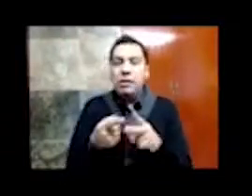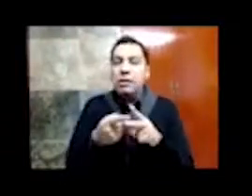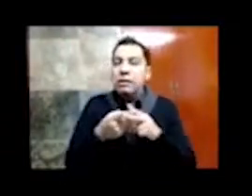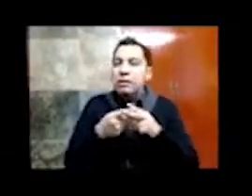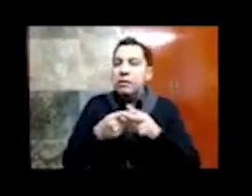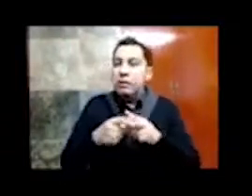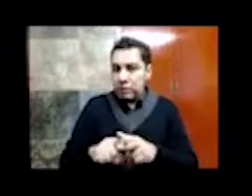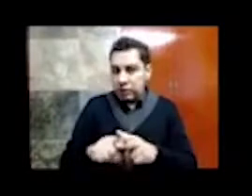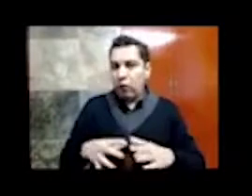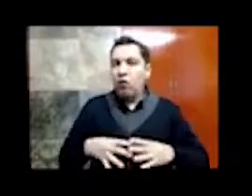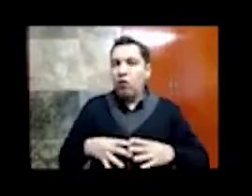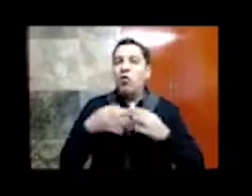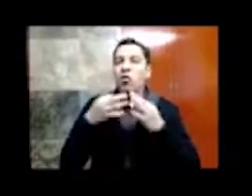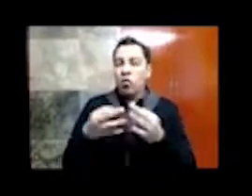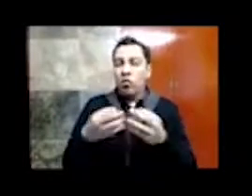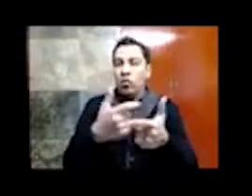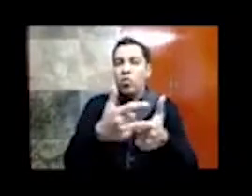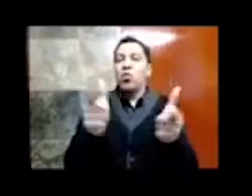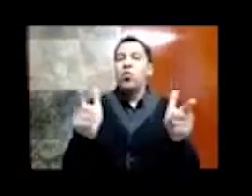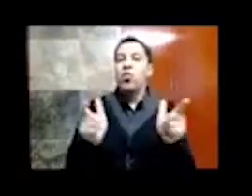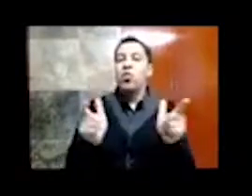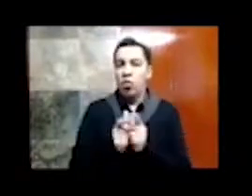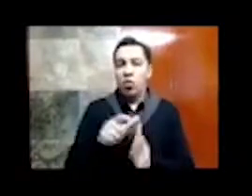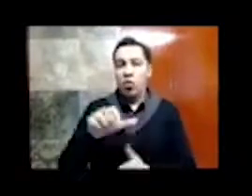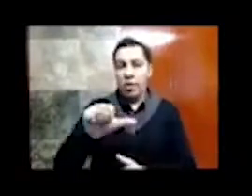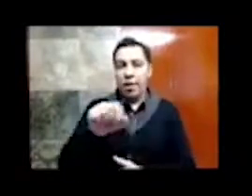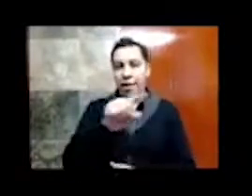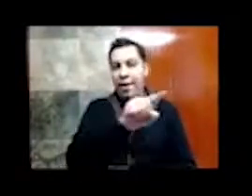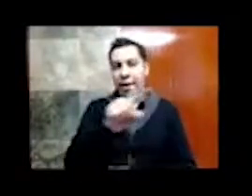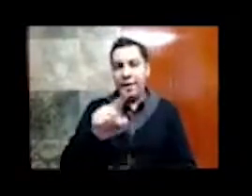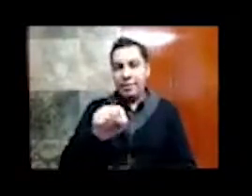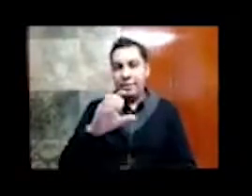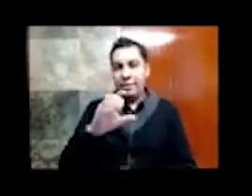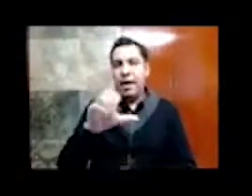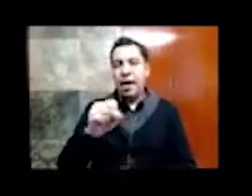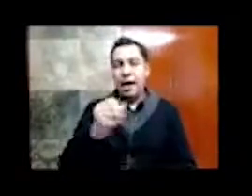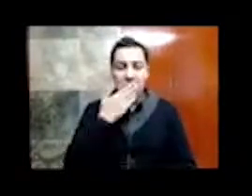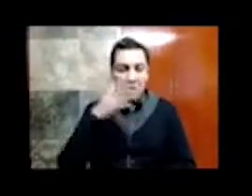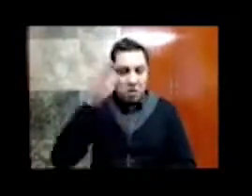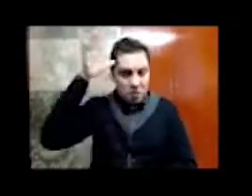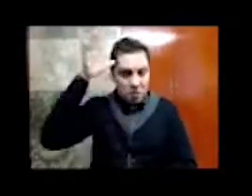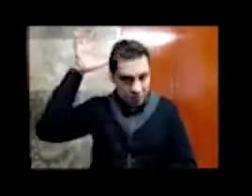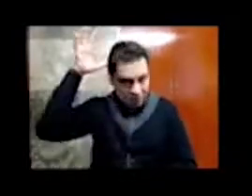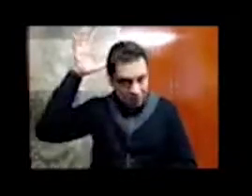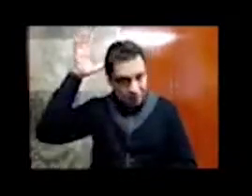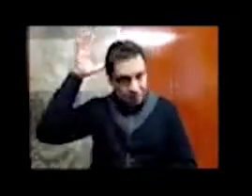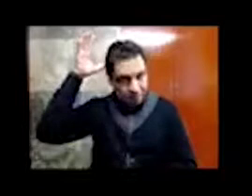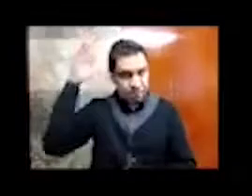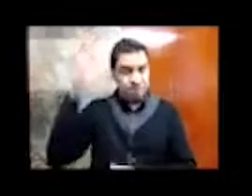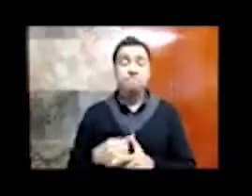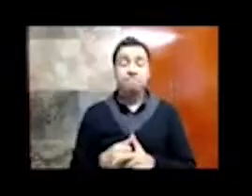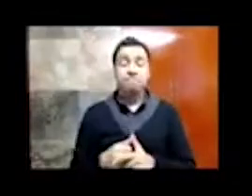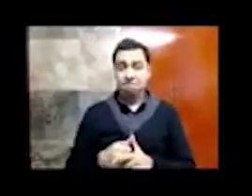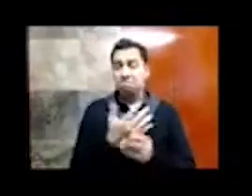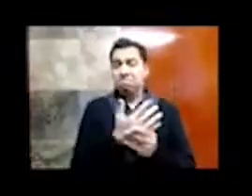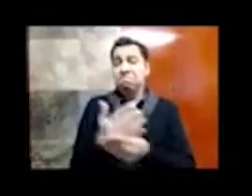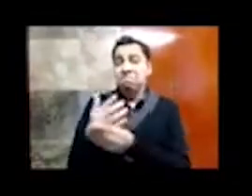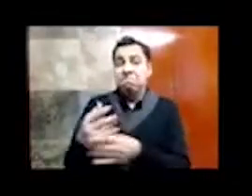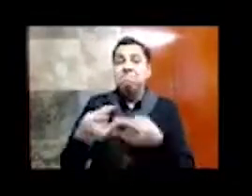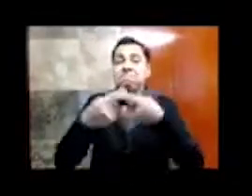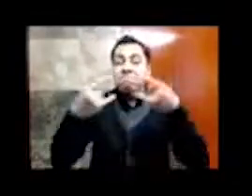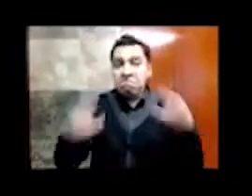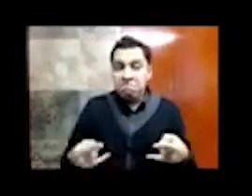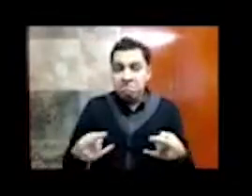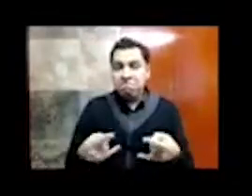varios autores, entre ellos Nigel Davis, desde luego, mismo Vaillant, que hablan,